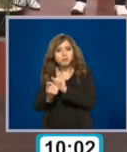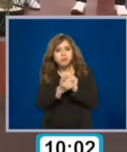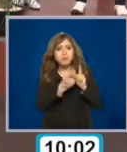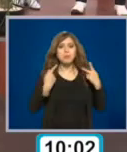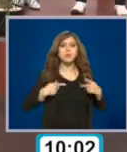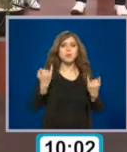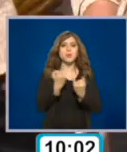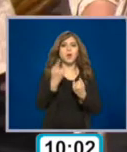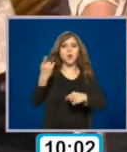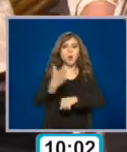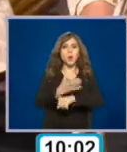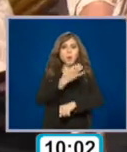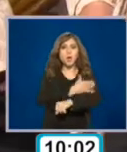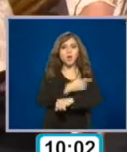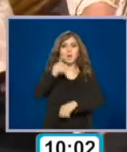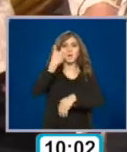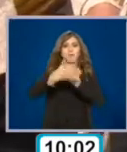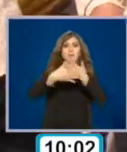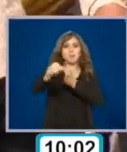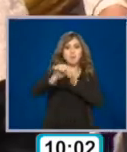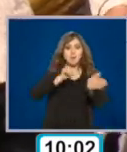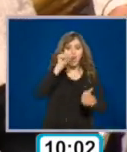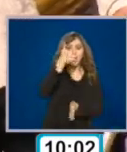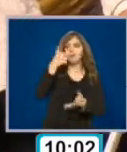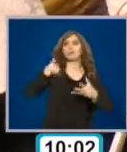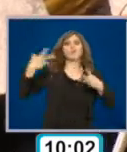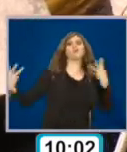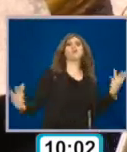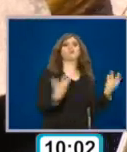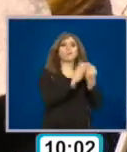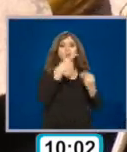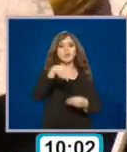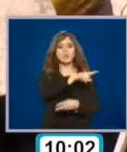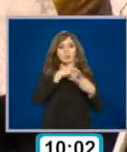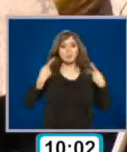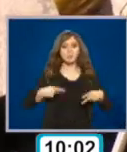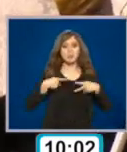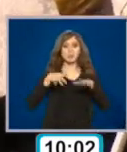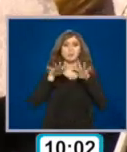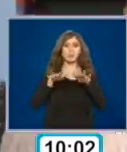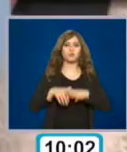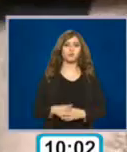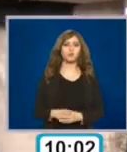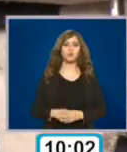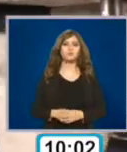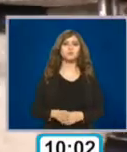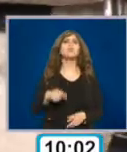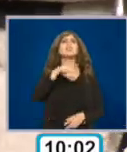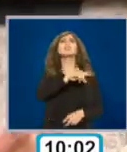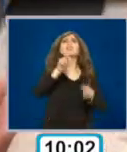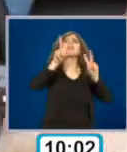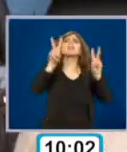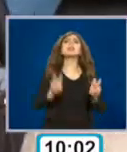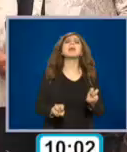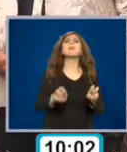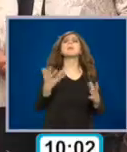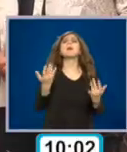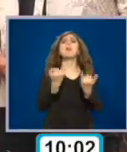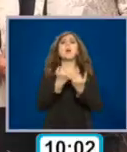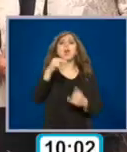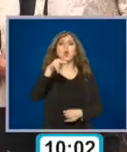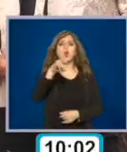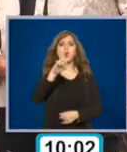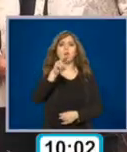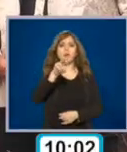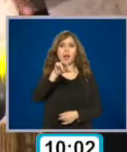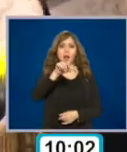los compañeros allá en Colombia en agosto, yo creo que vamos a hacer vibrar a toda nuestra gente por allá. Bueno, temas, por ejemplo, en novela ya han